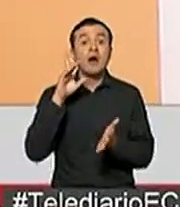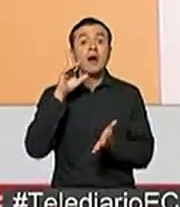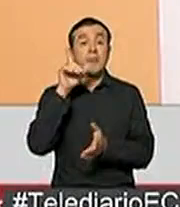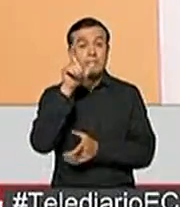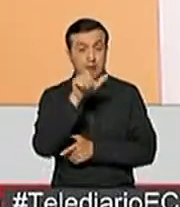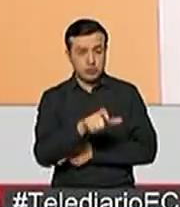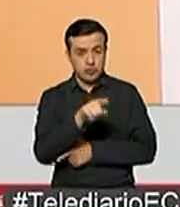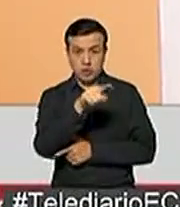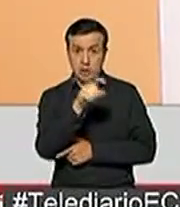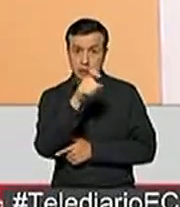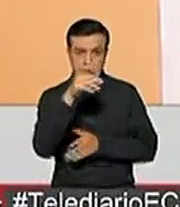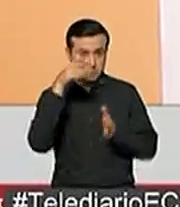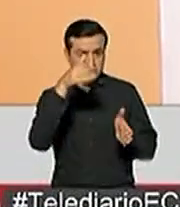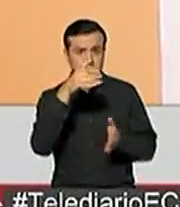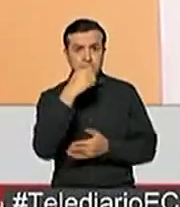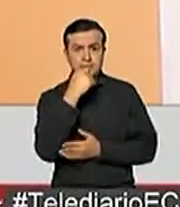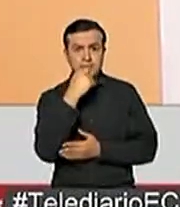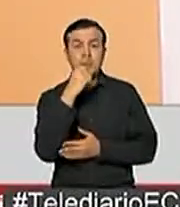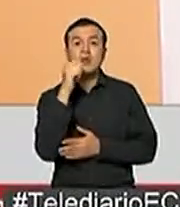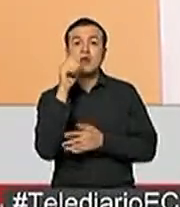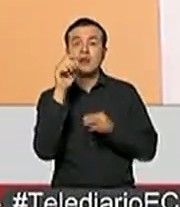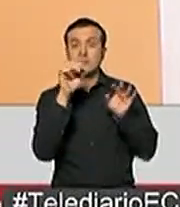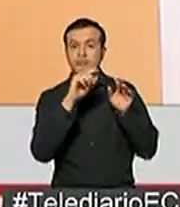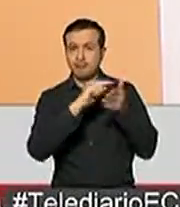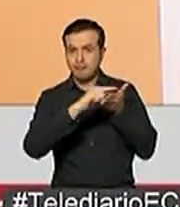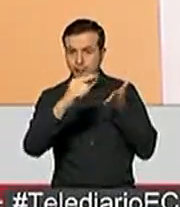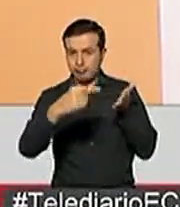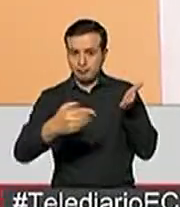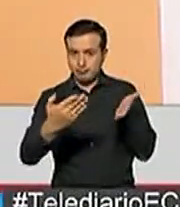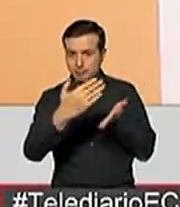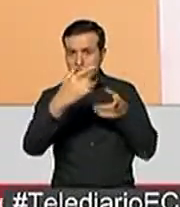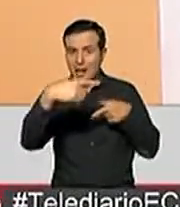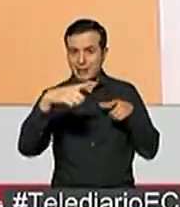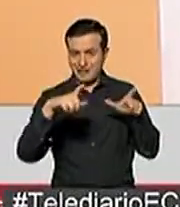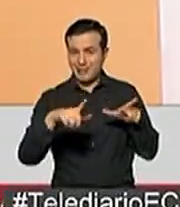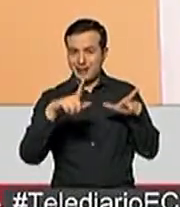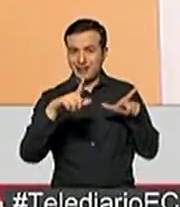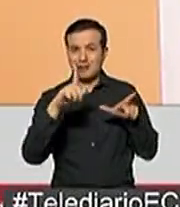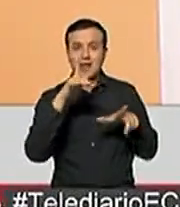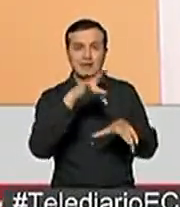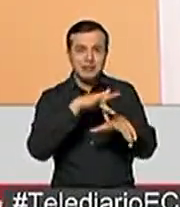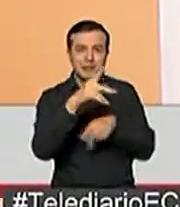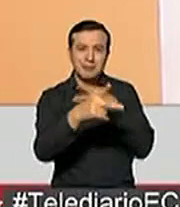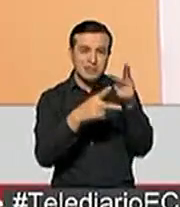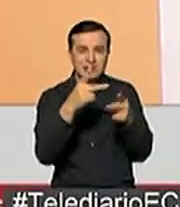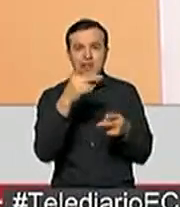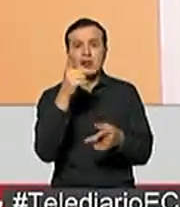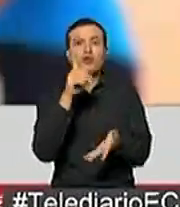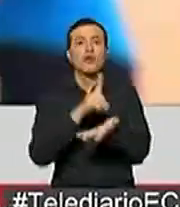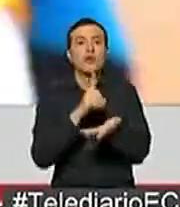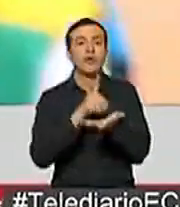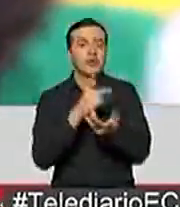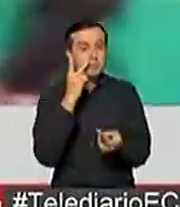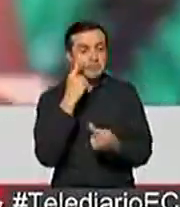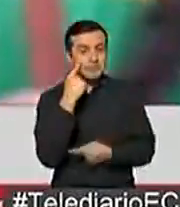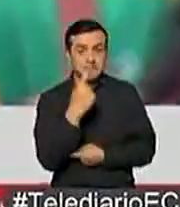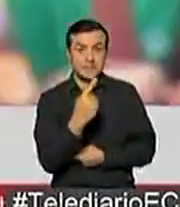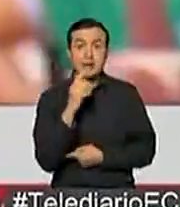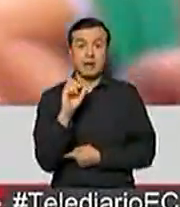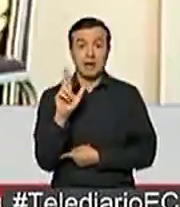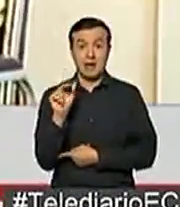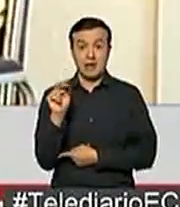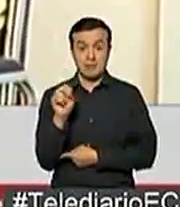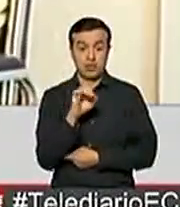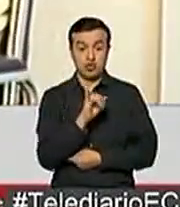hacemos la identificación en un mapa parlante les creamos tarjetas de citas para ver el seguimiento de los pacientes también díaz y jonathan